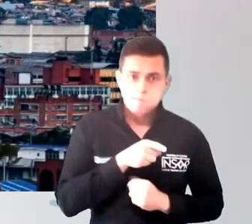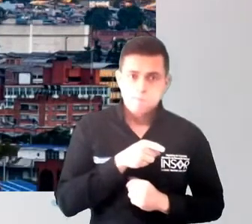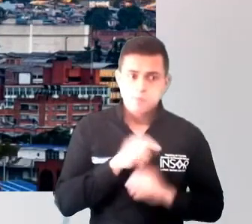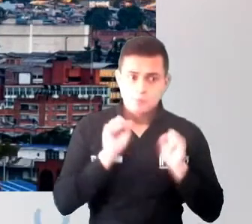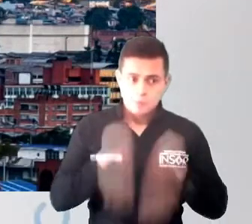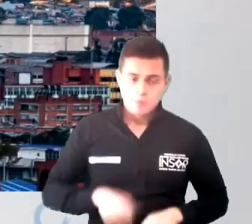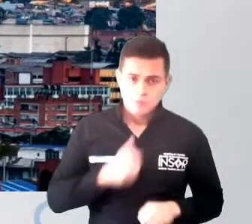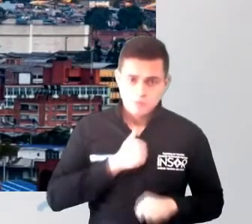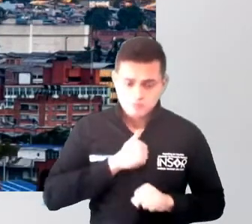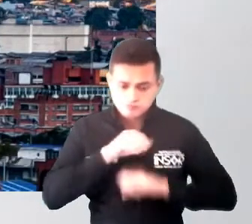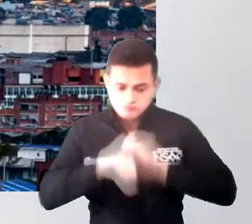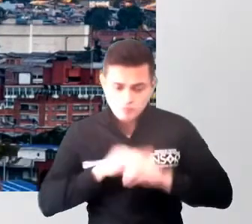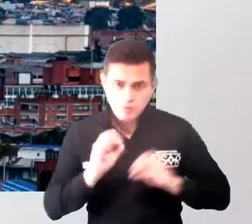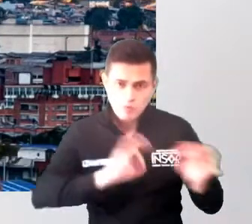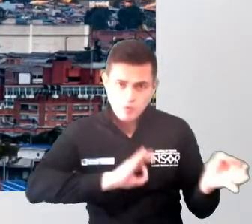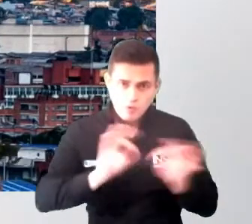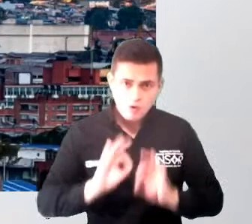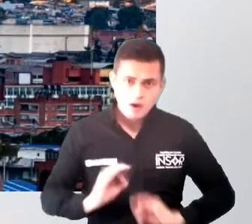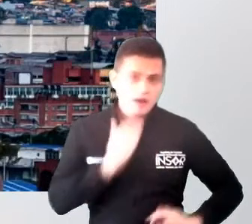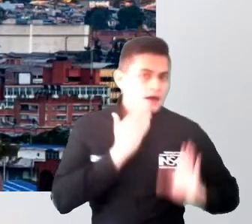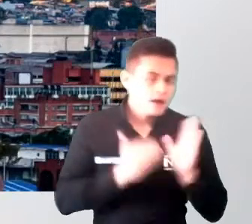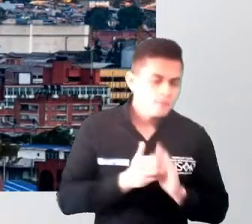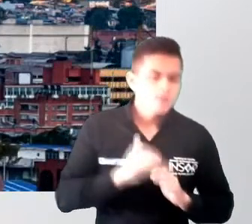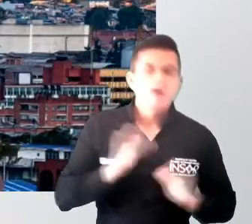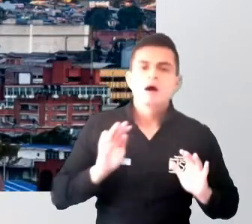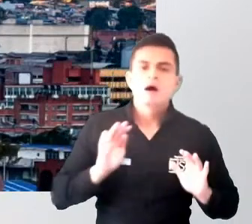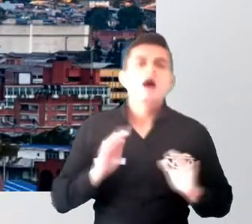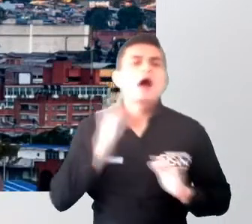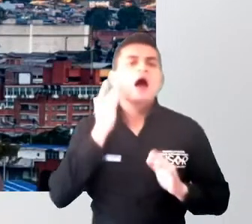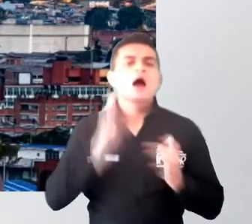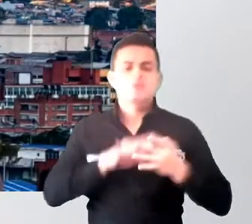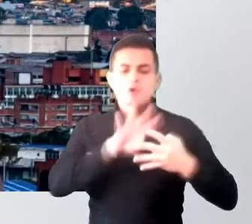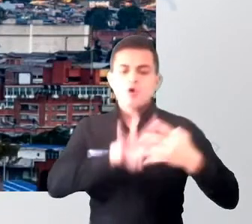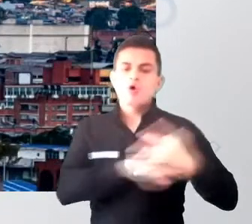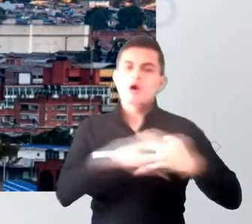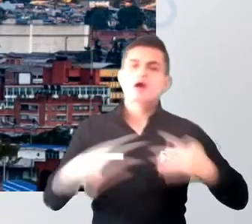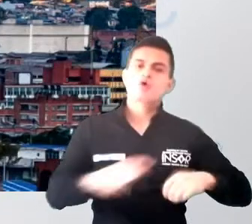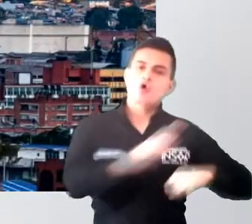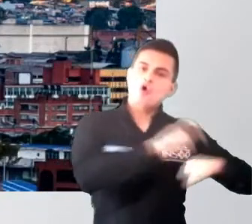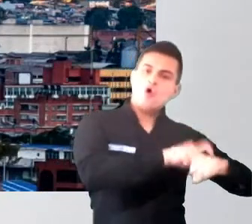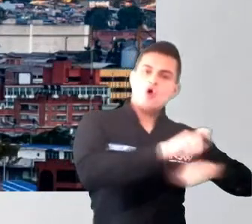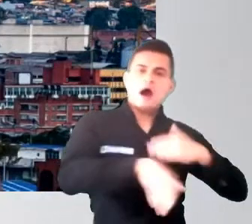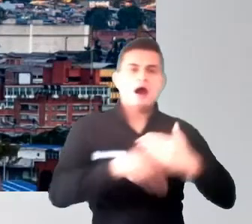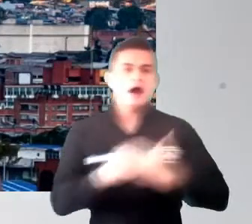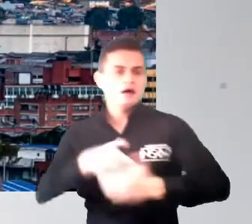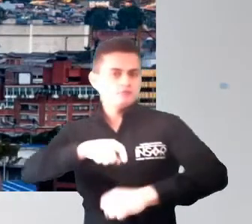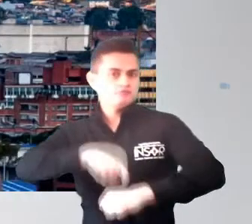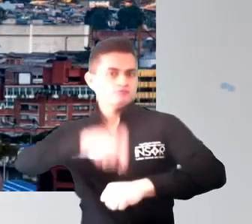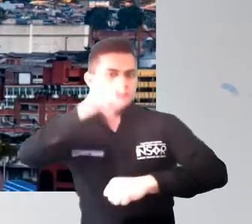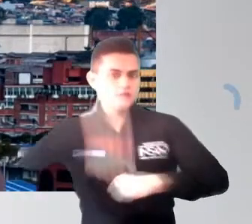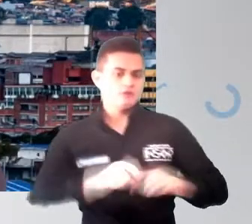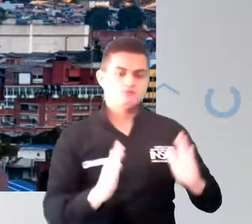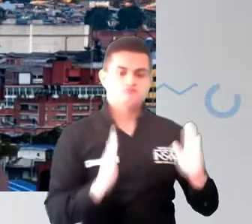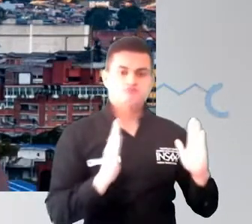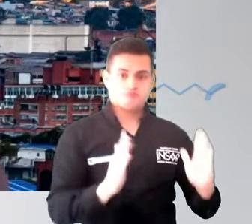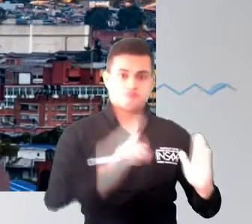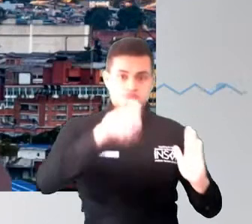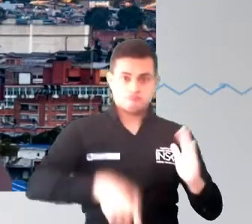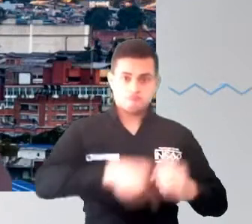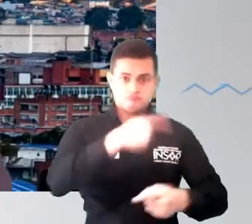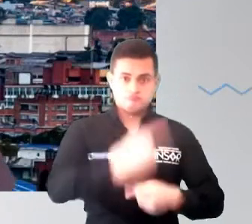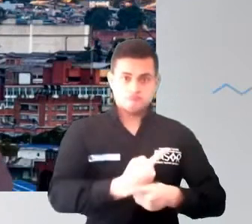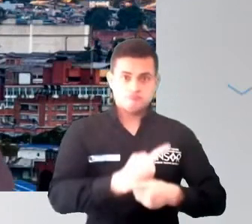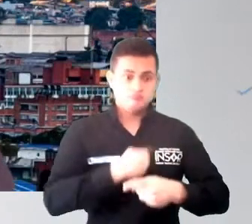decir esto que está programado según el horario de tal hora a tal hora, de verdad? Yo voy a pedirles que